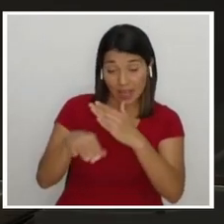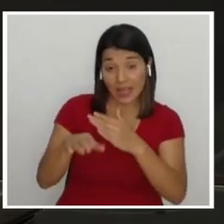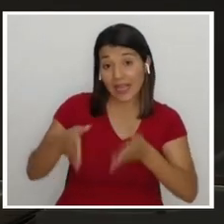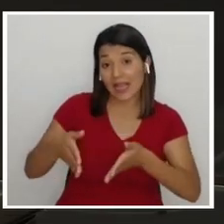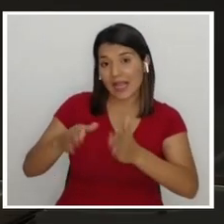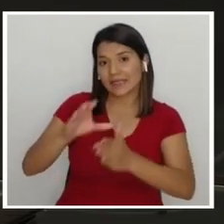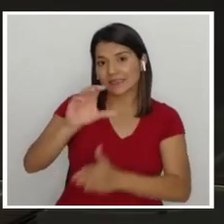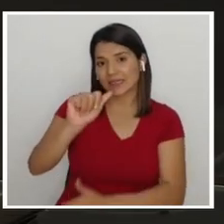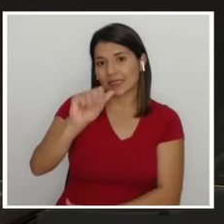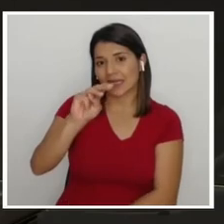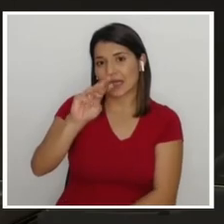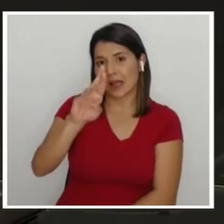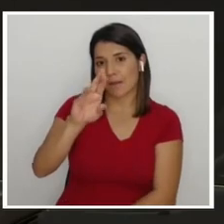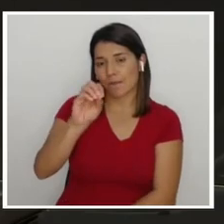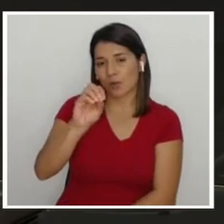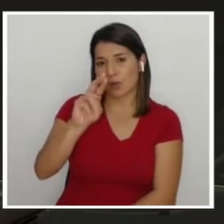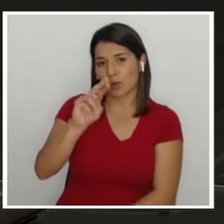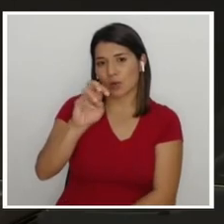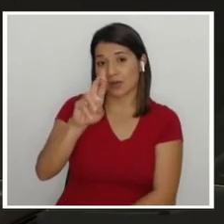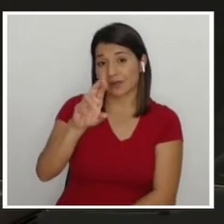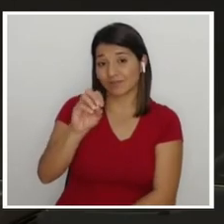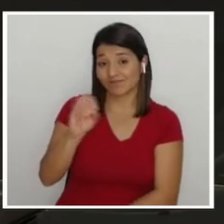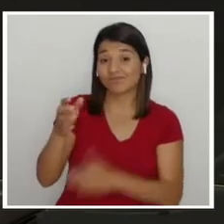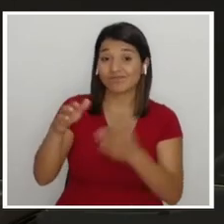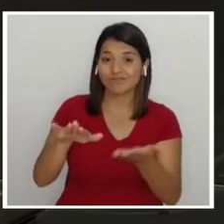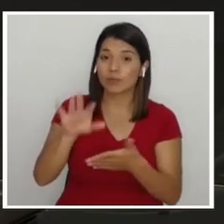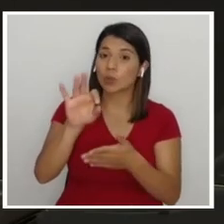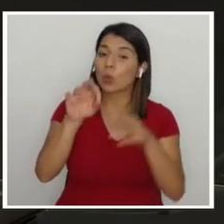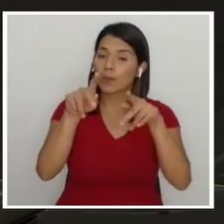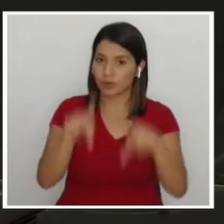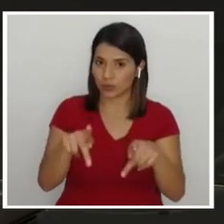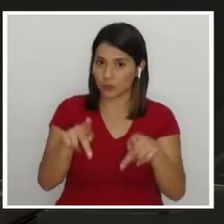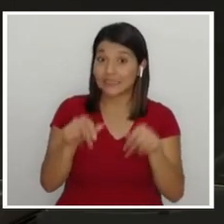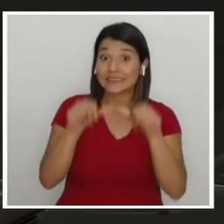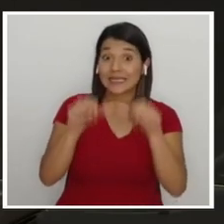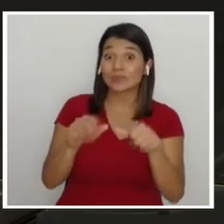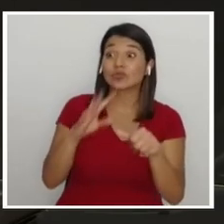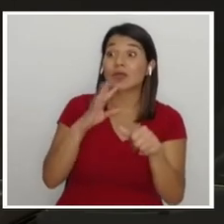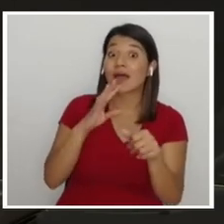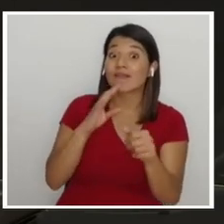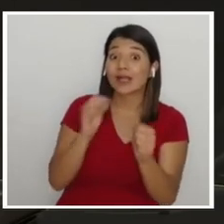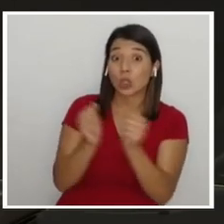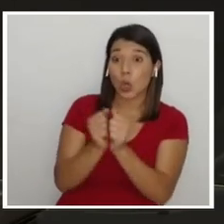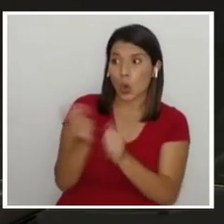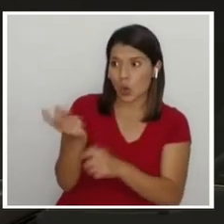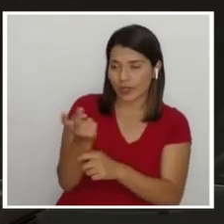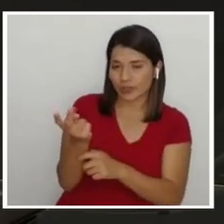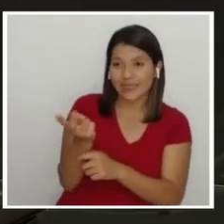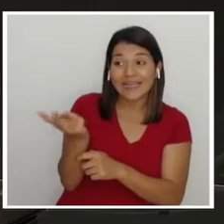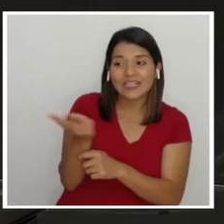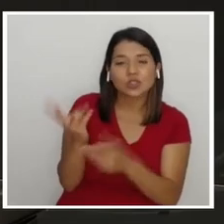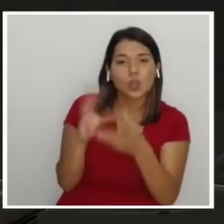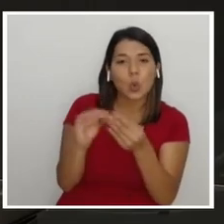fallecieron 9 personas. Seguimos hablando con ellos porque ellos nos dan su punto de vista, esa parte humana que nosotros no vemos en los